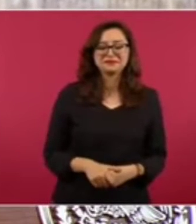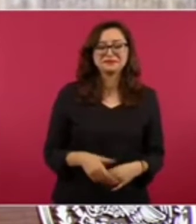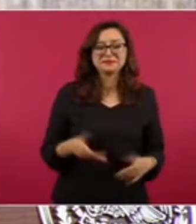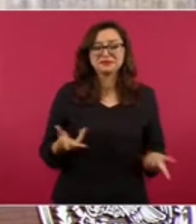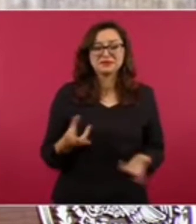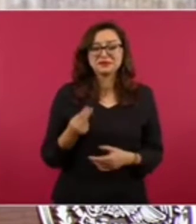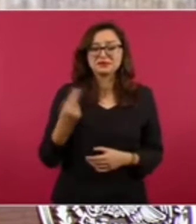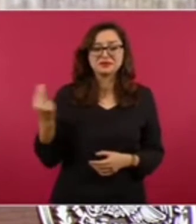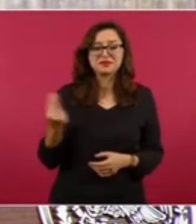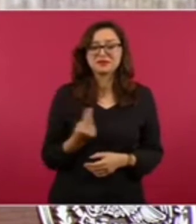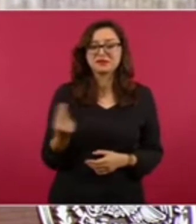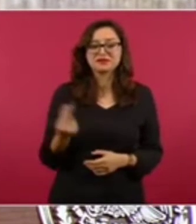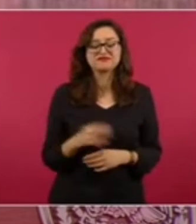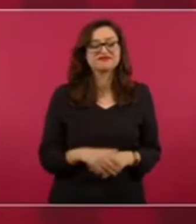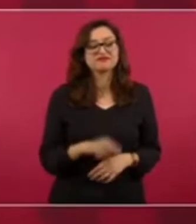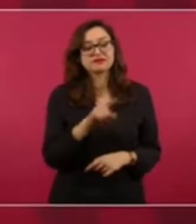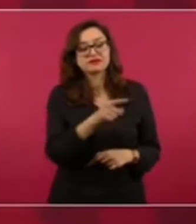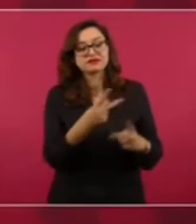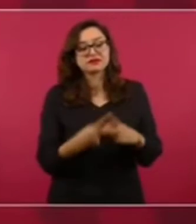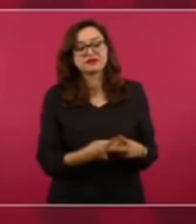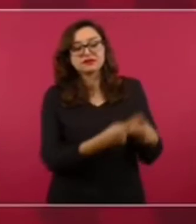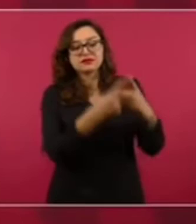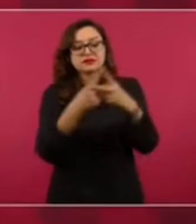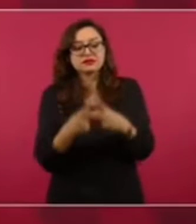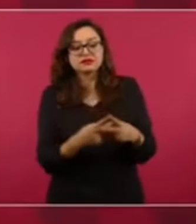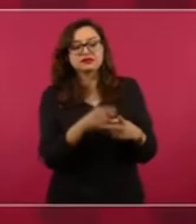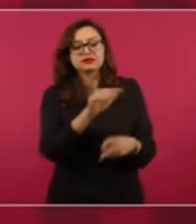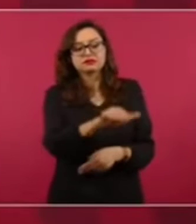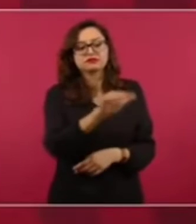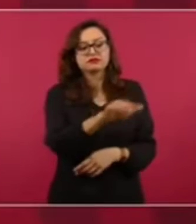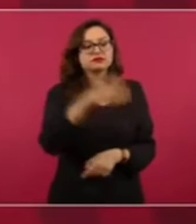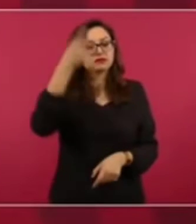los directivos de Televisa,